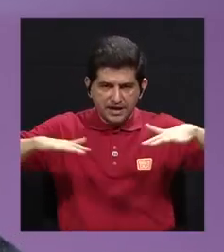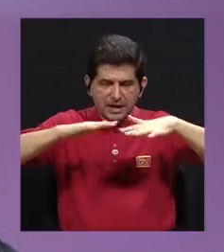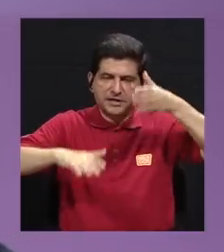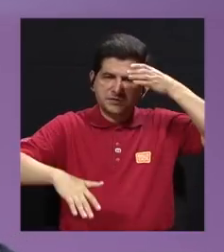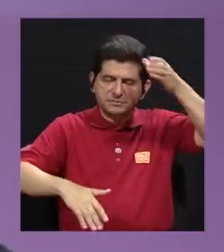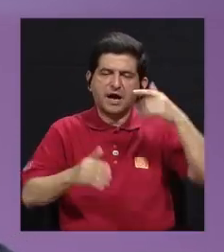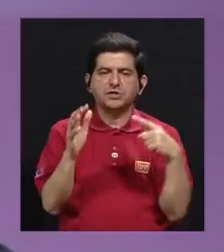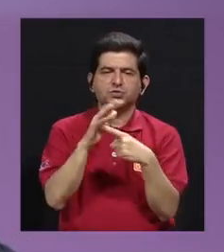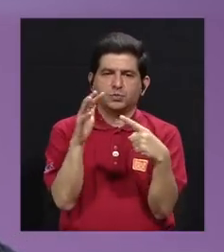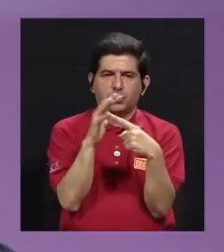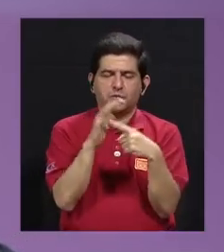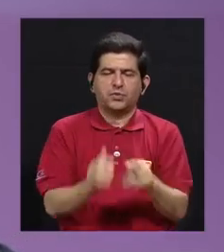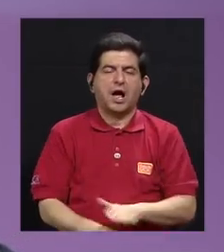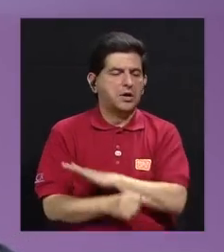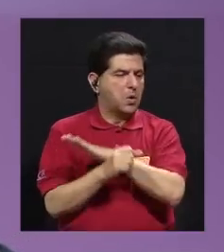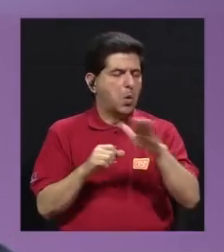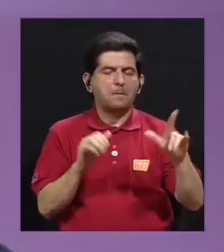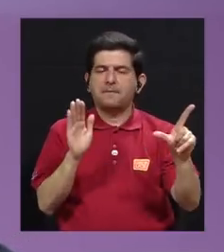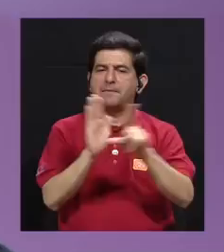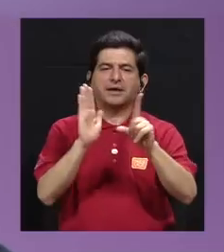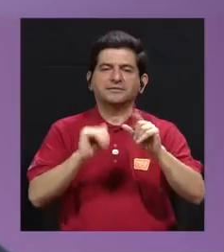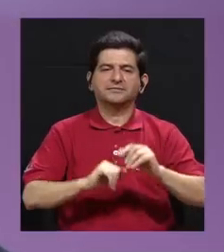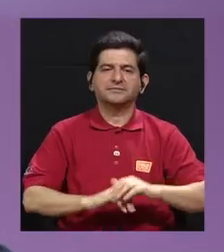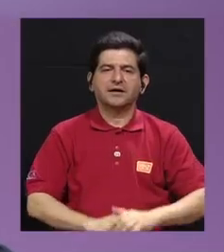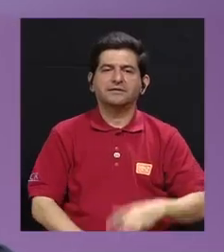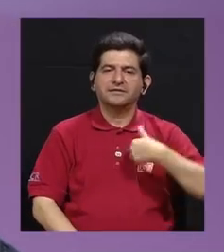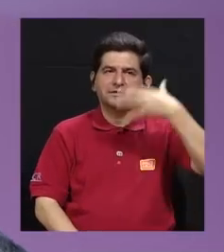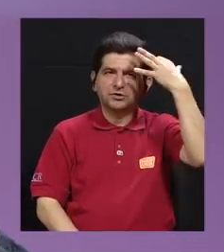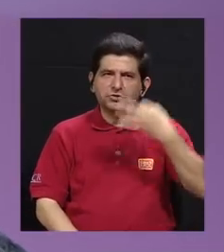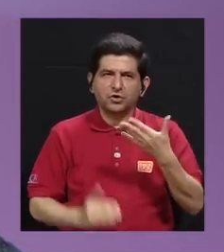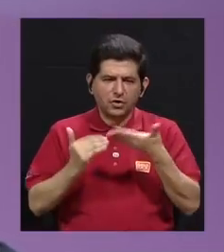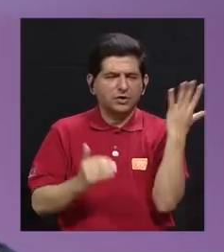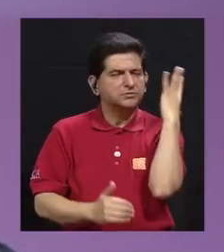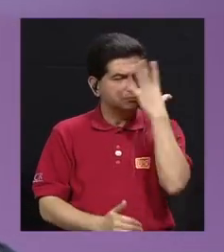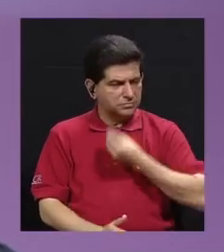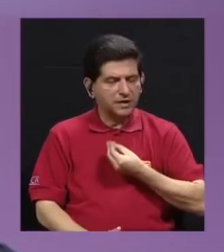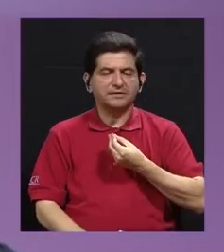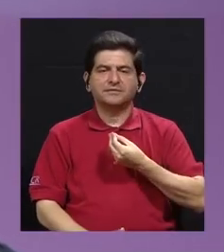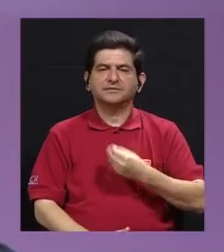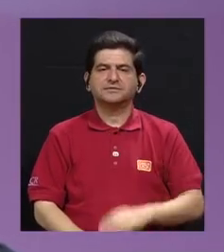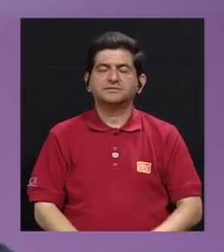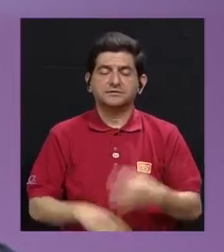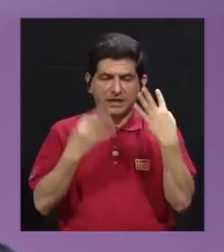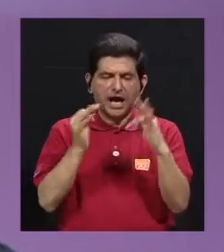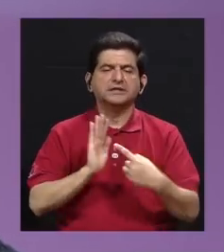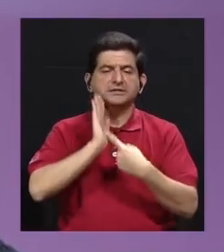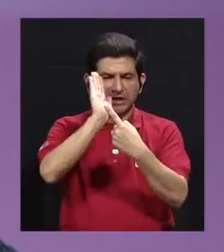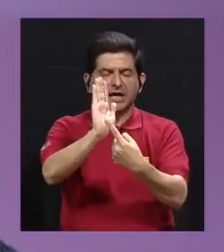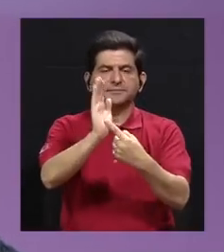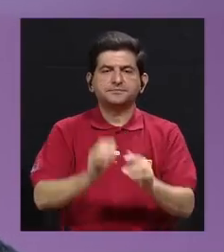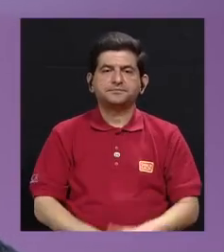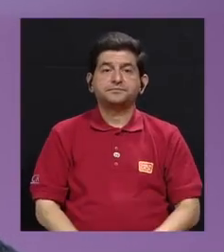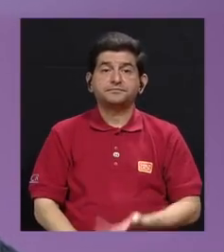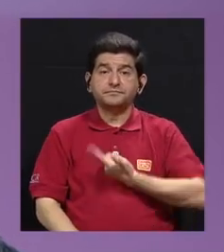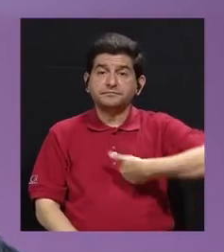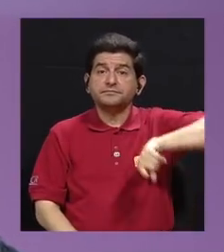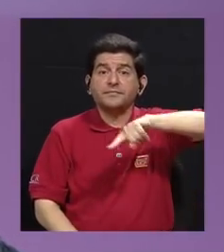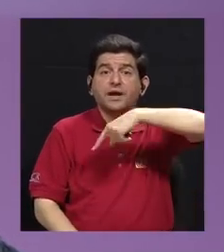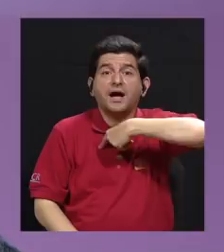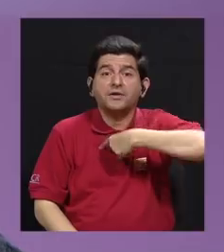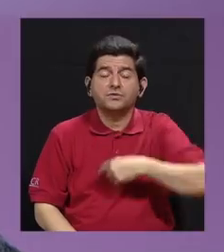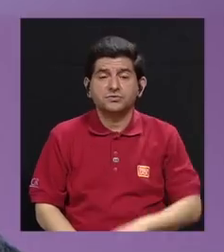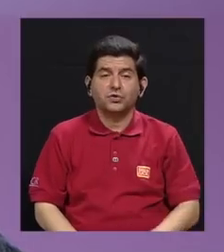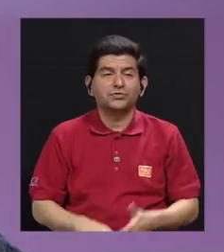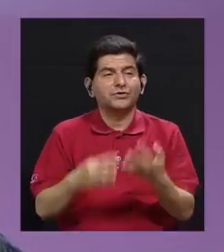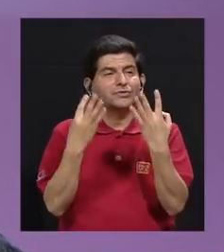los circuitos de cultura popular con plena legitimidad. Entonces yo creo que hay cosas muy lindas que rescatar, y se